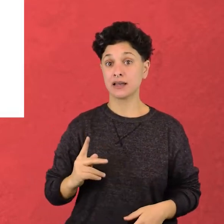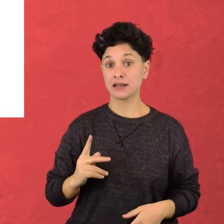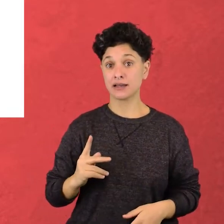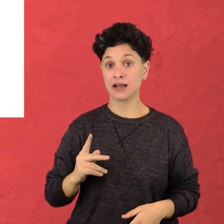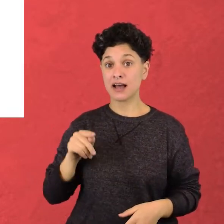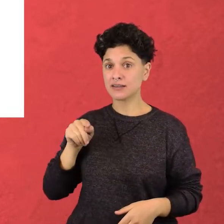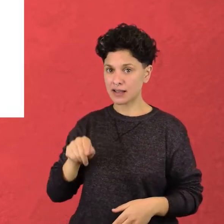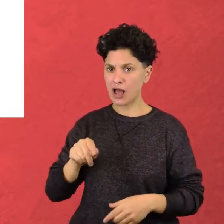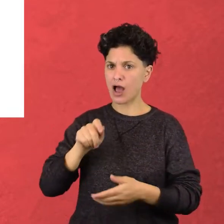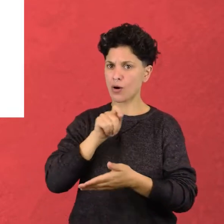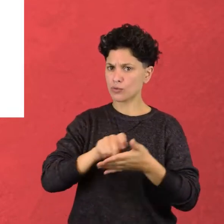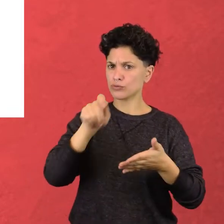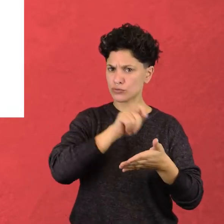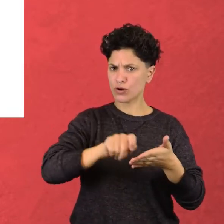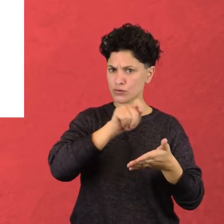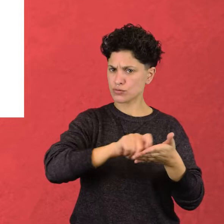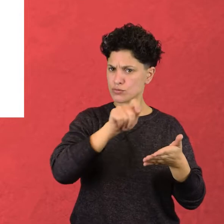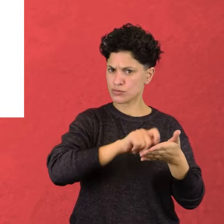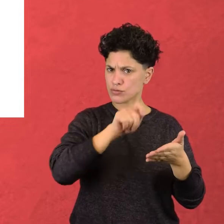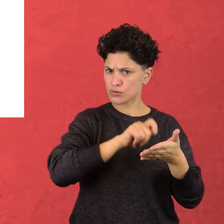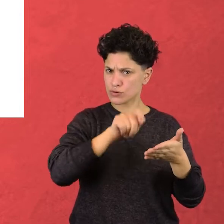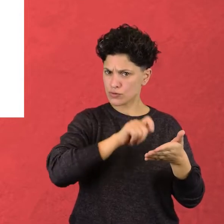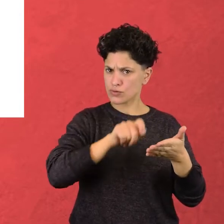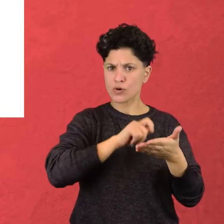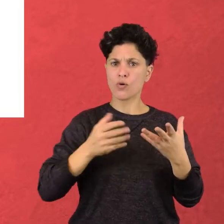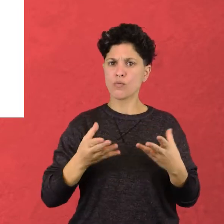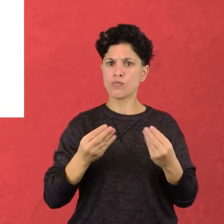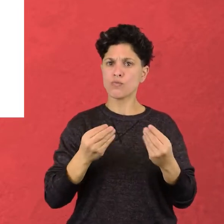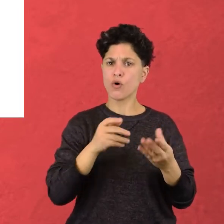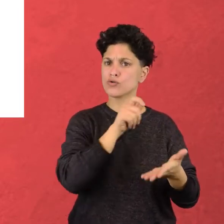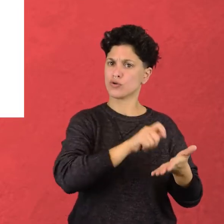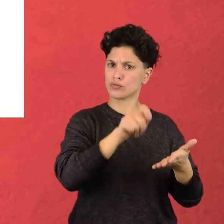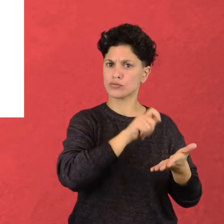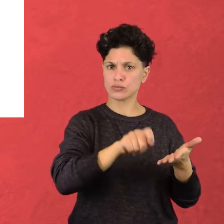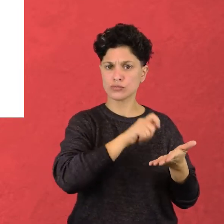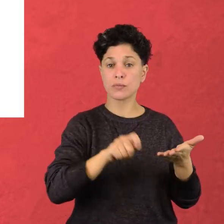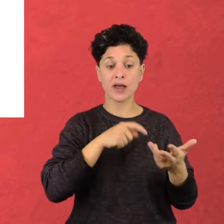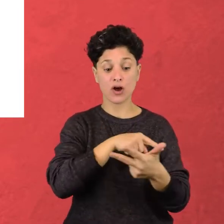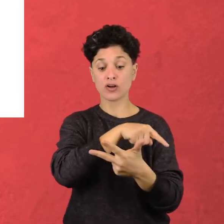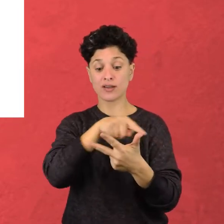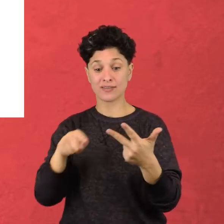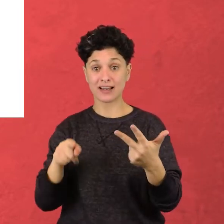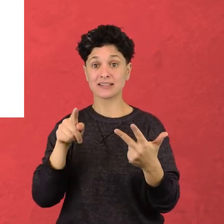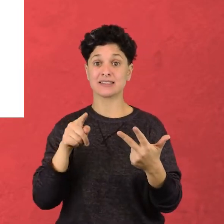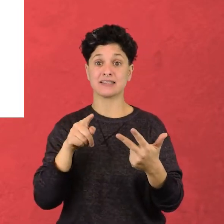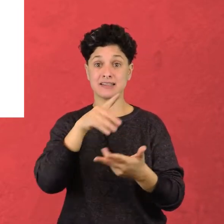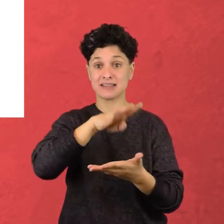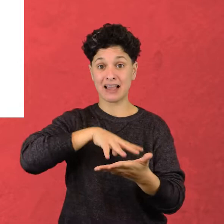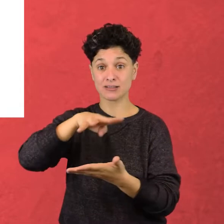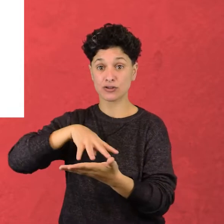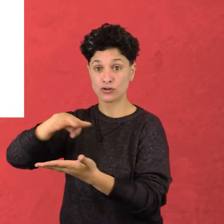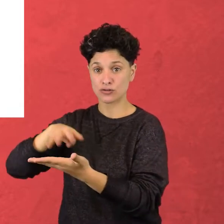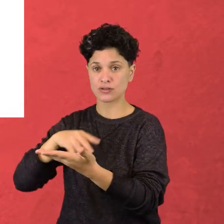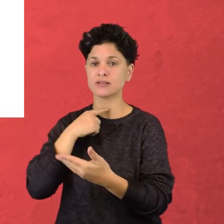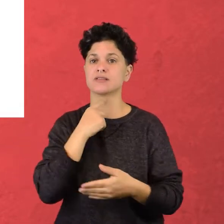moral, más o menos armada. Kant es un autor bastante profundo, tiene muchas obras, pero con estos tres